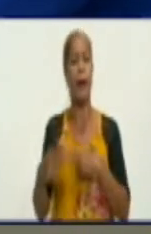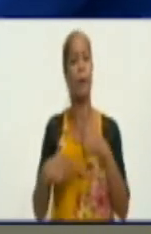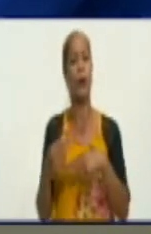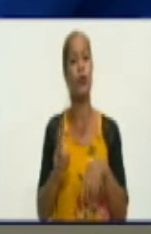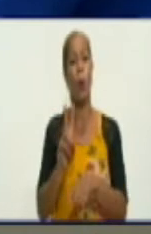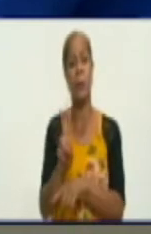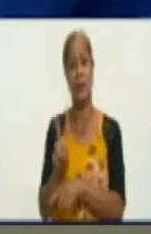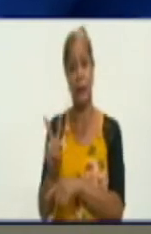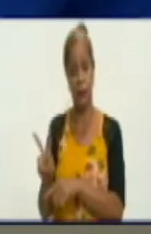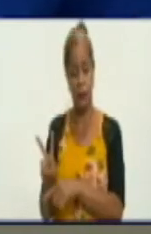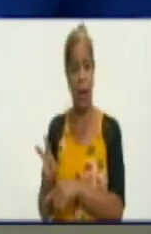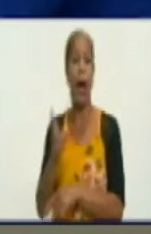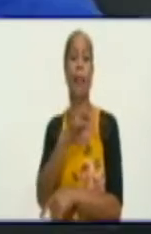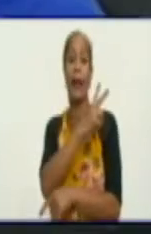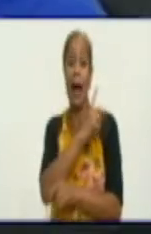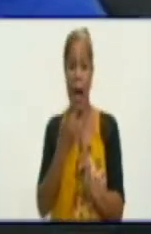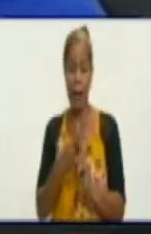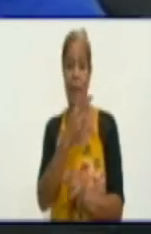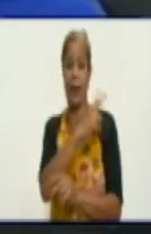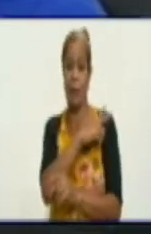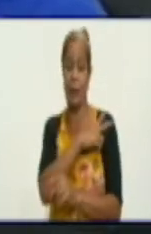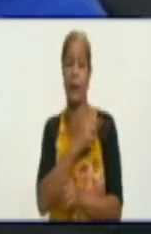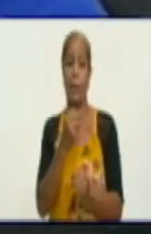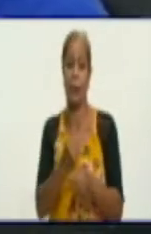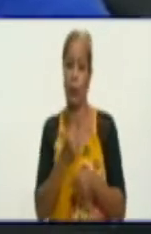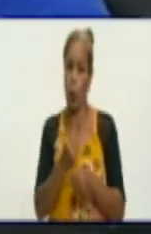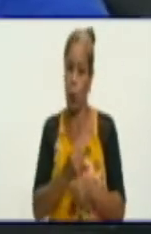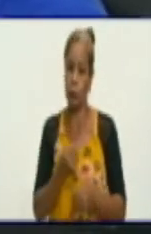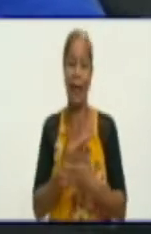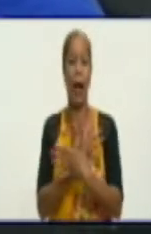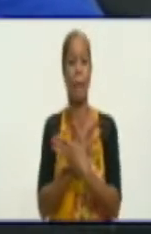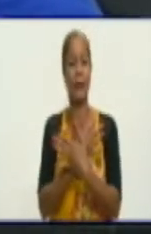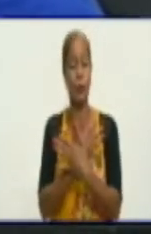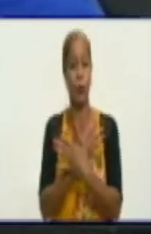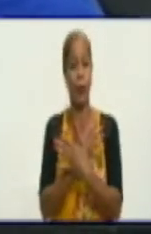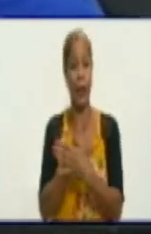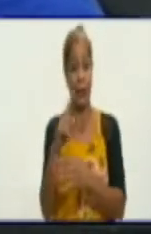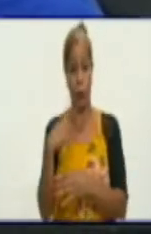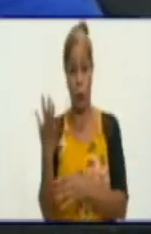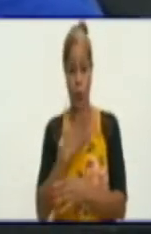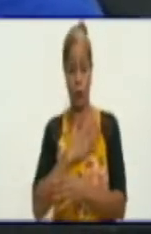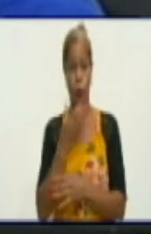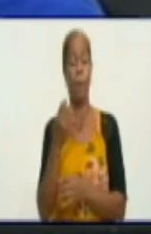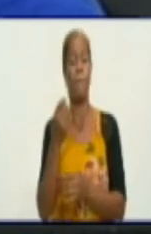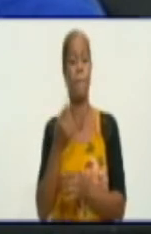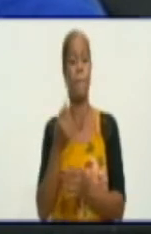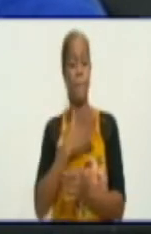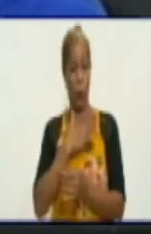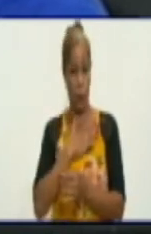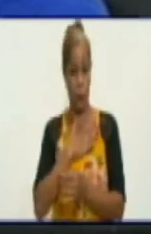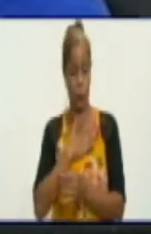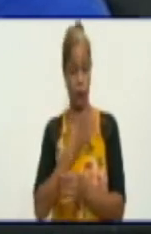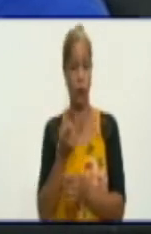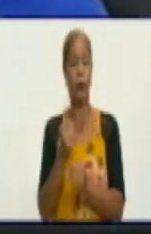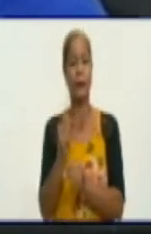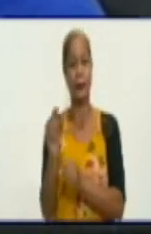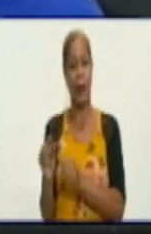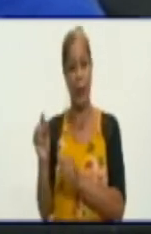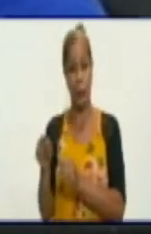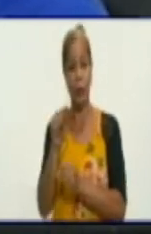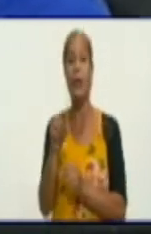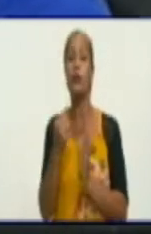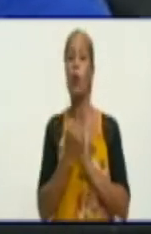también de Pilón, de Campechuela, donde han sido beneficiados nuestros propios trabajadores, y eso ayuda también a